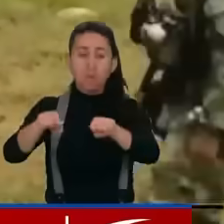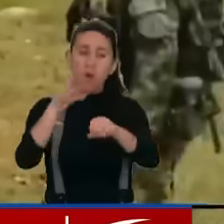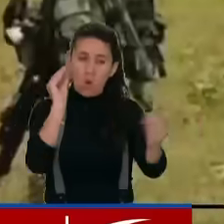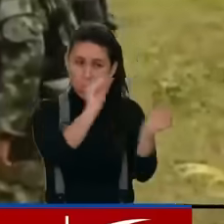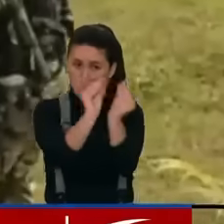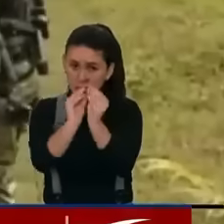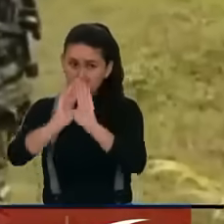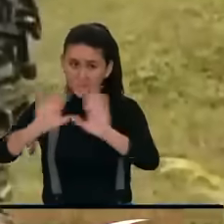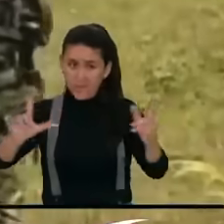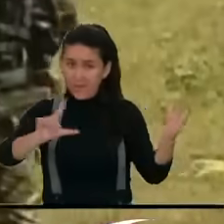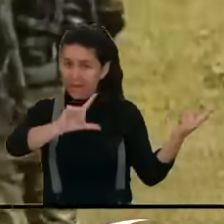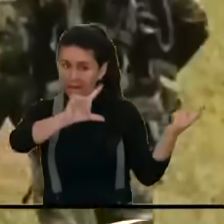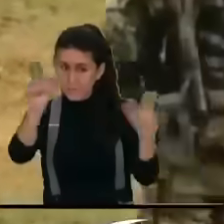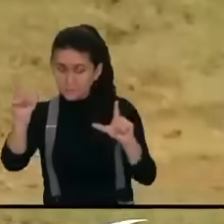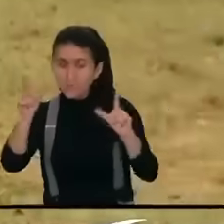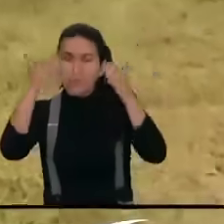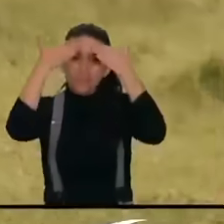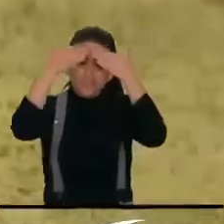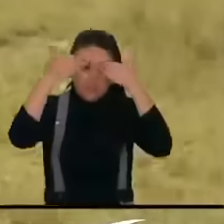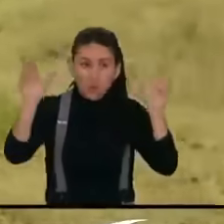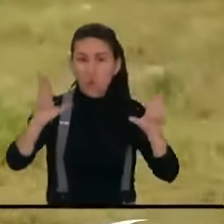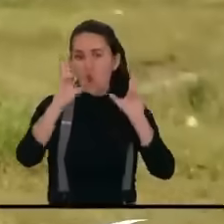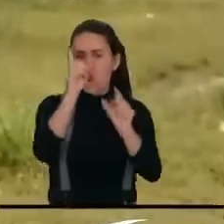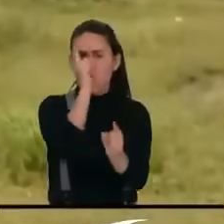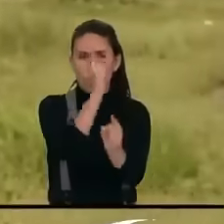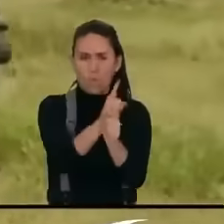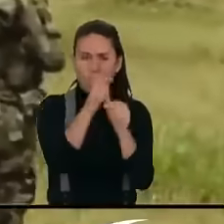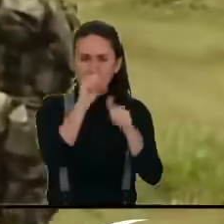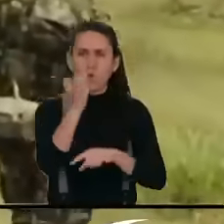los militares esperan que el Plan Democracia se complete en todo el territorio nacional.